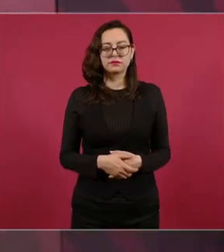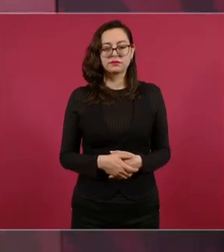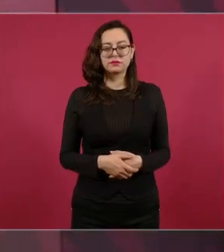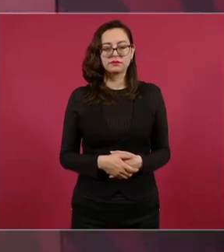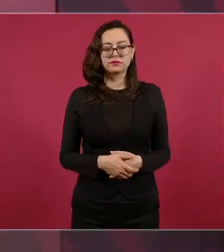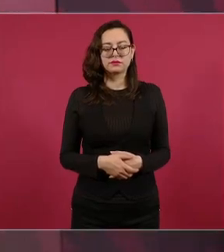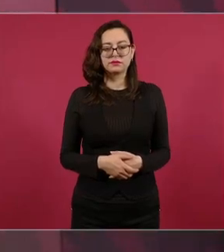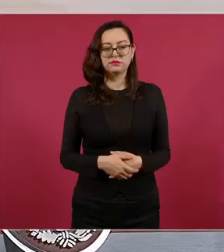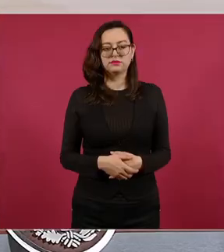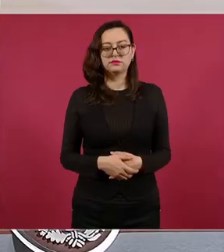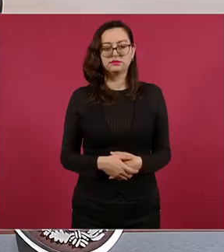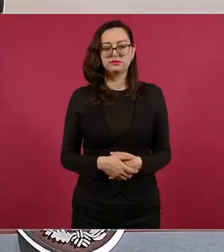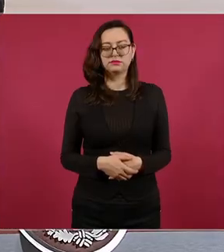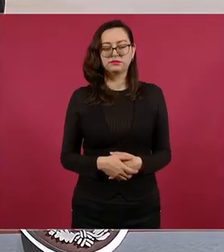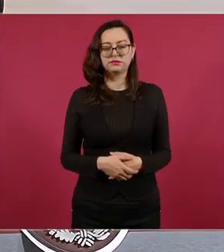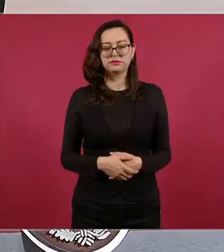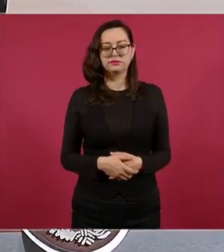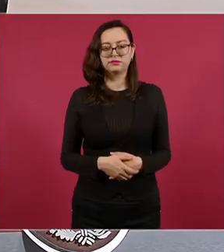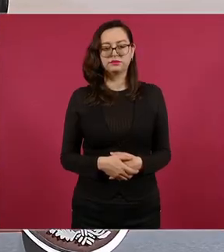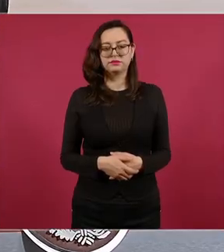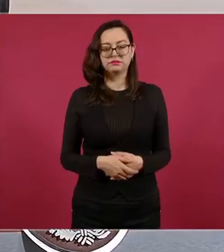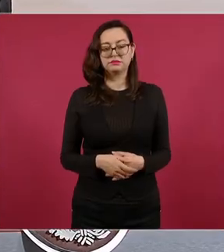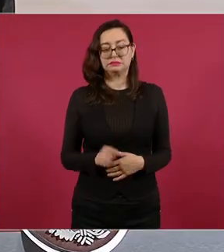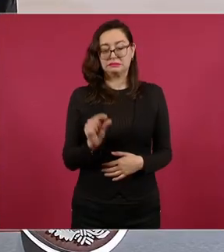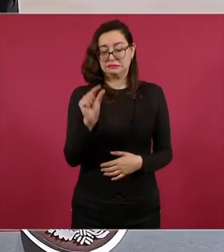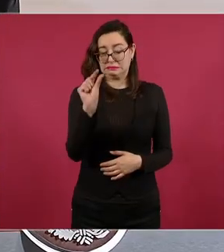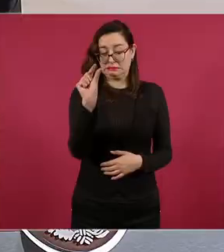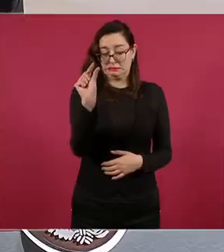Balín, Balín. Balín.